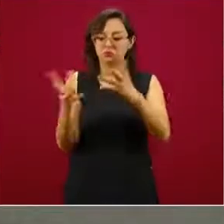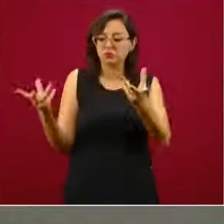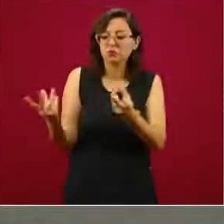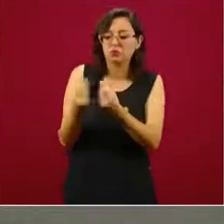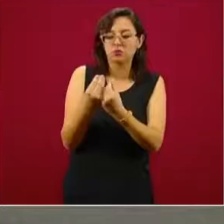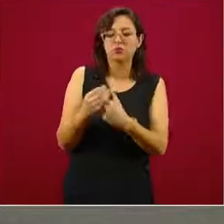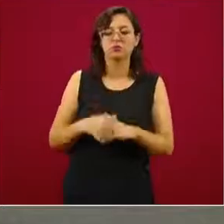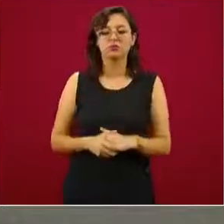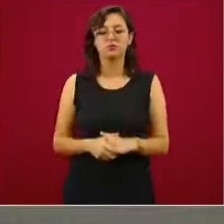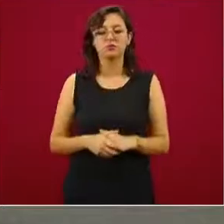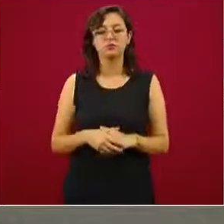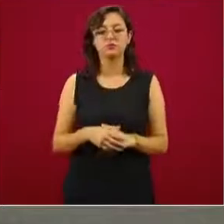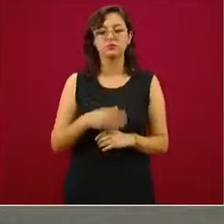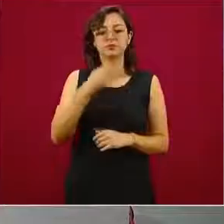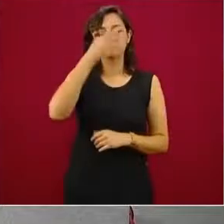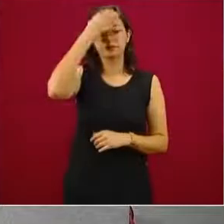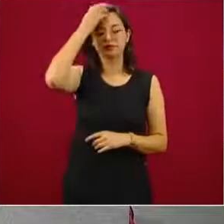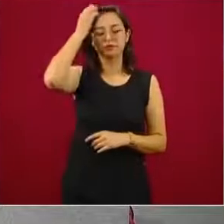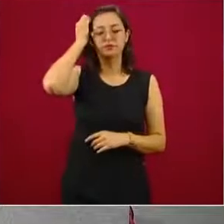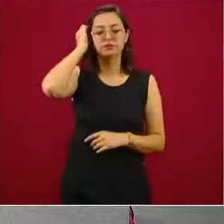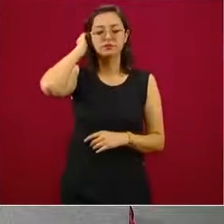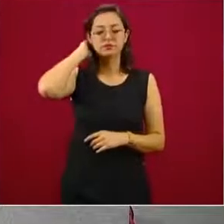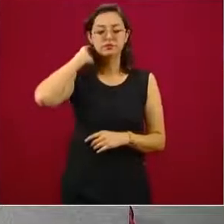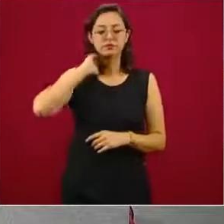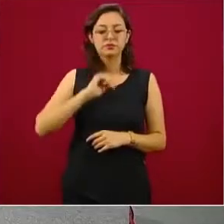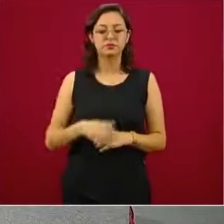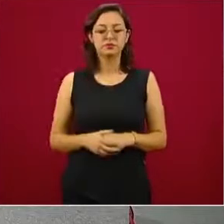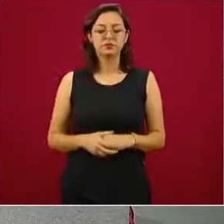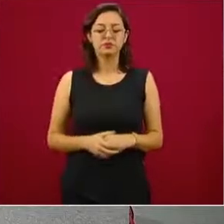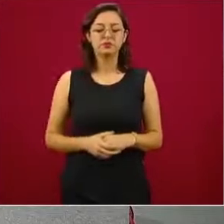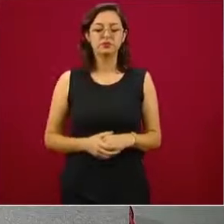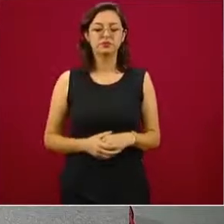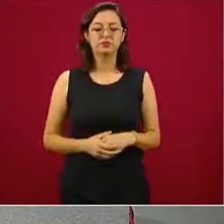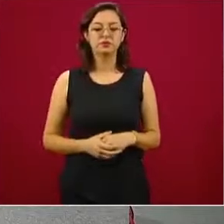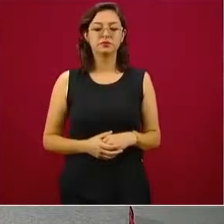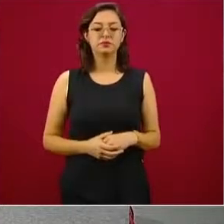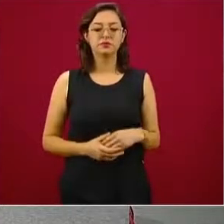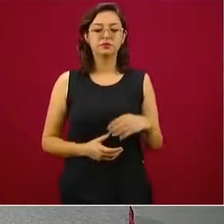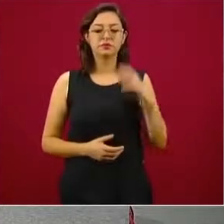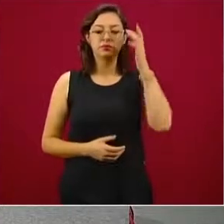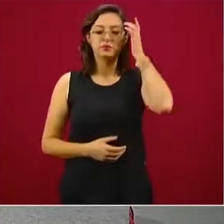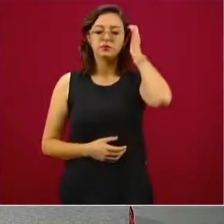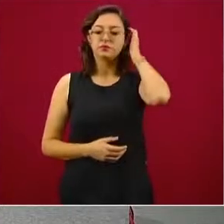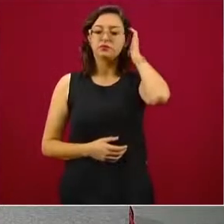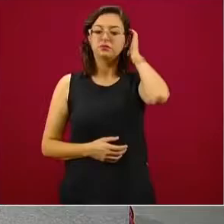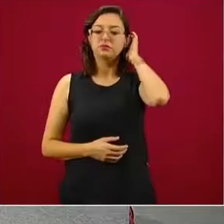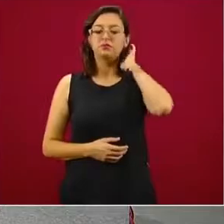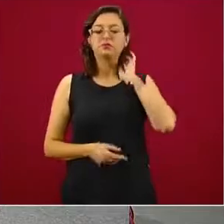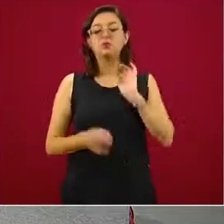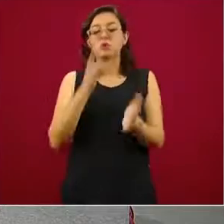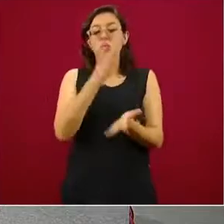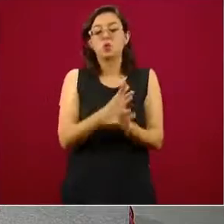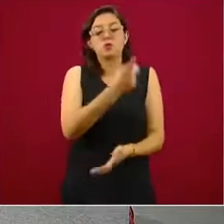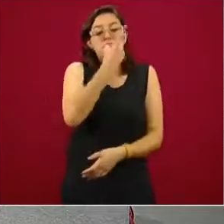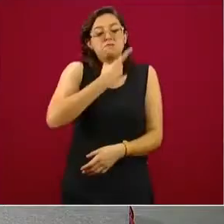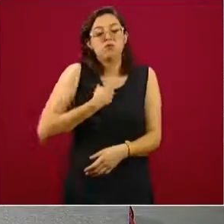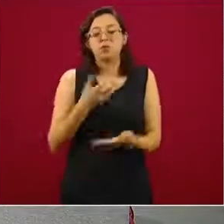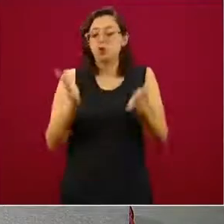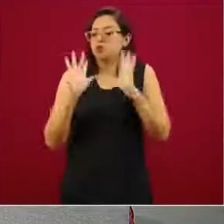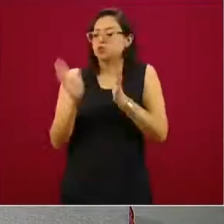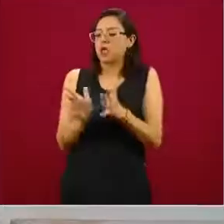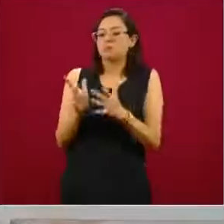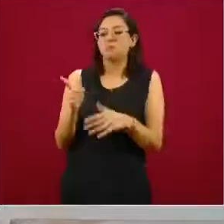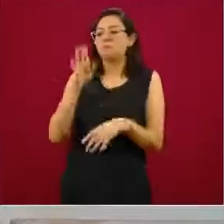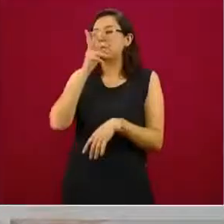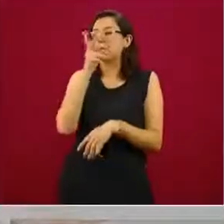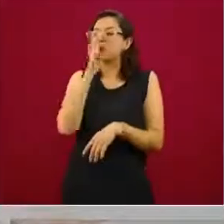colaborativa. Perdón, ¿cuál fue el punto de todo el pliego petitorio? ¿Cuál fue el punto que se... Vamos a ver, lo único que me dijo es ya se resolvió, se levanta el plantón